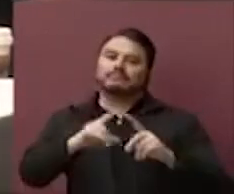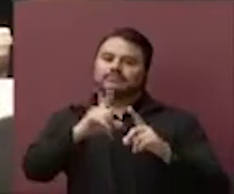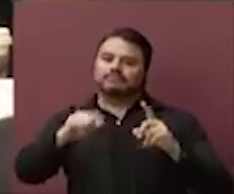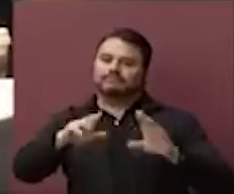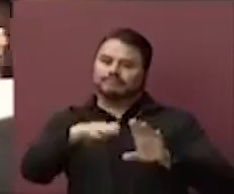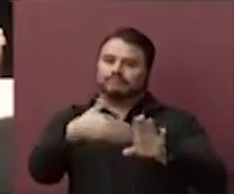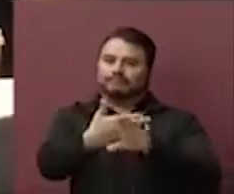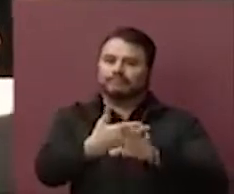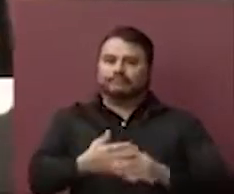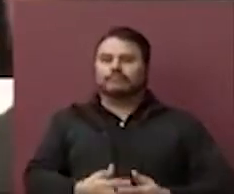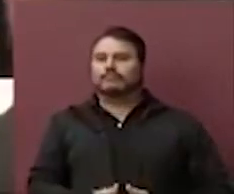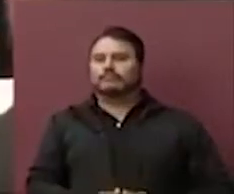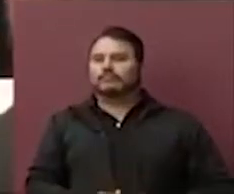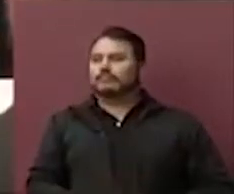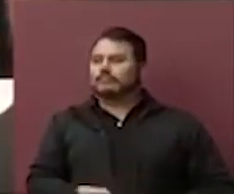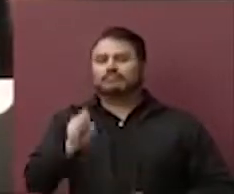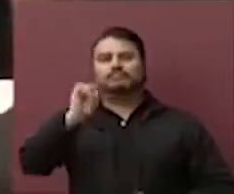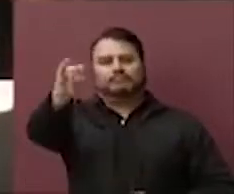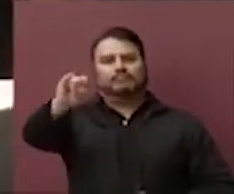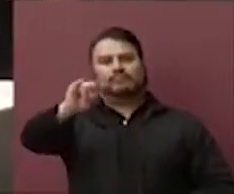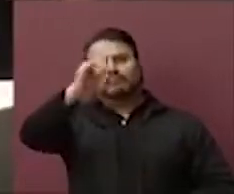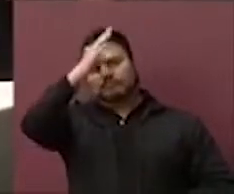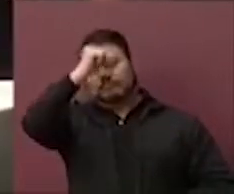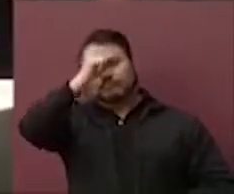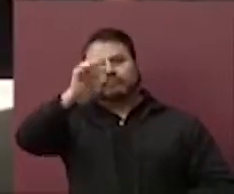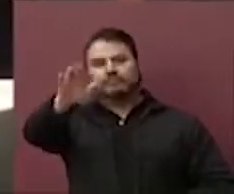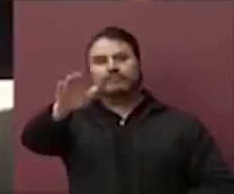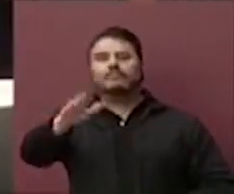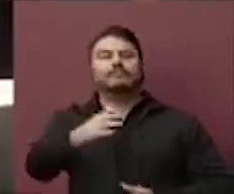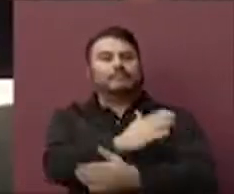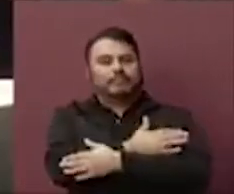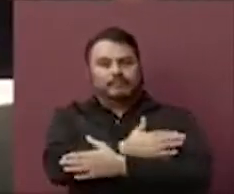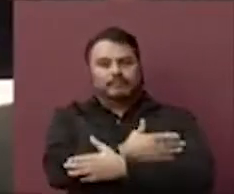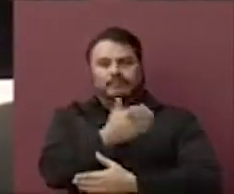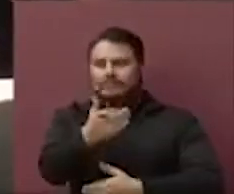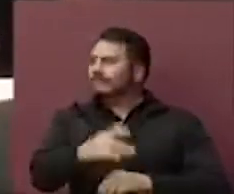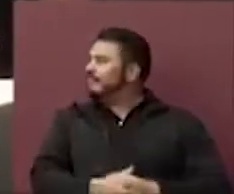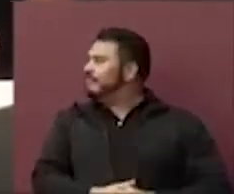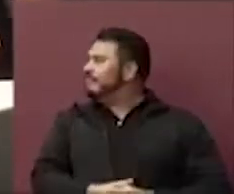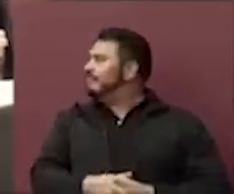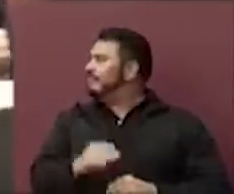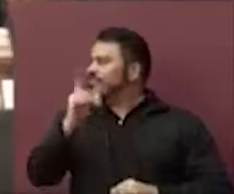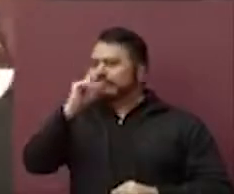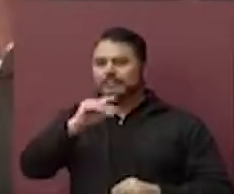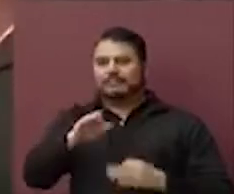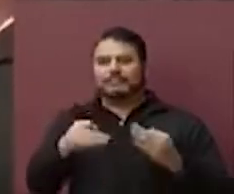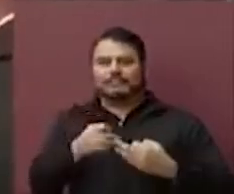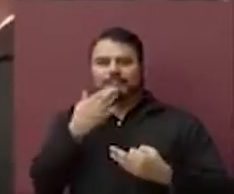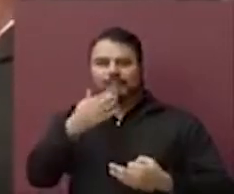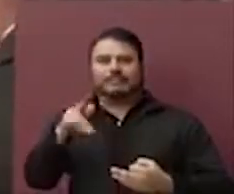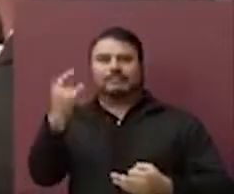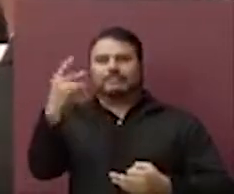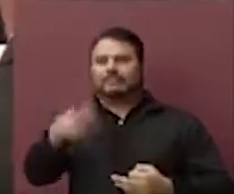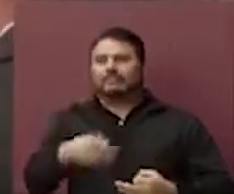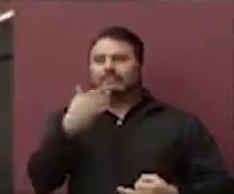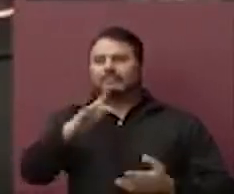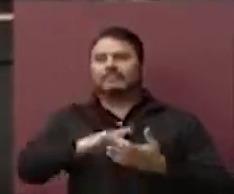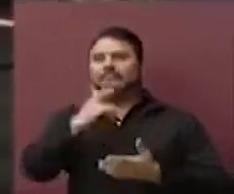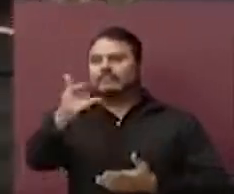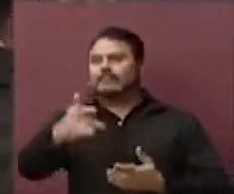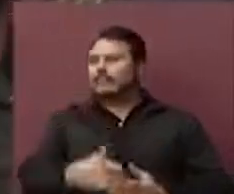demande. Sí, protesto. Muchas felicidades, no nos vaya a fallar a todos, a los tijuanenses.